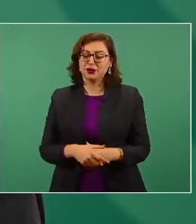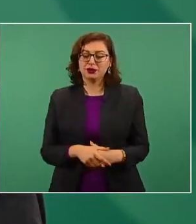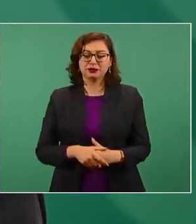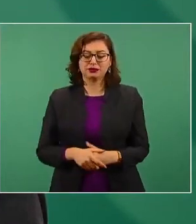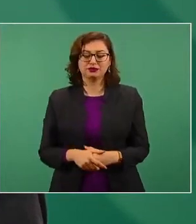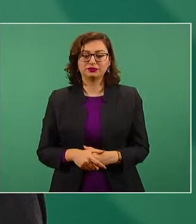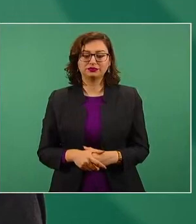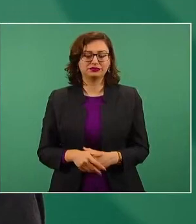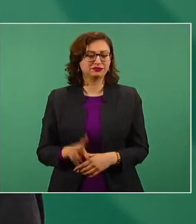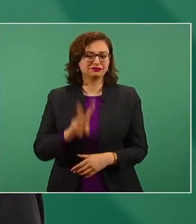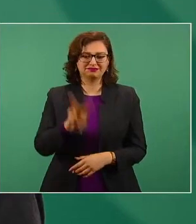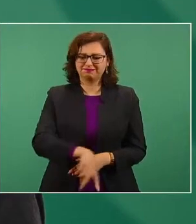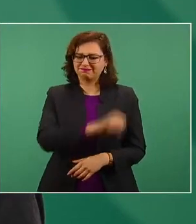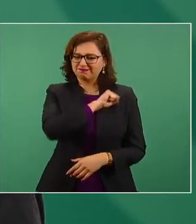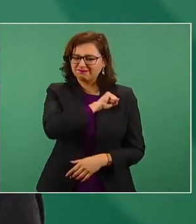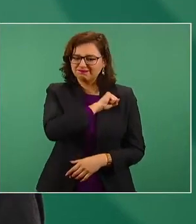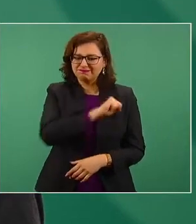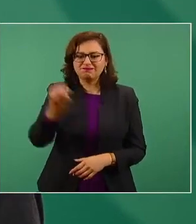Vil.